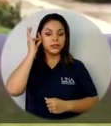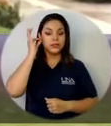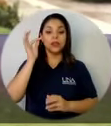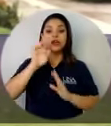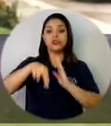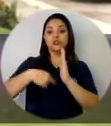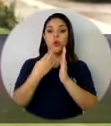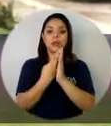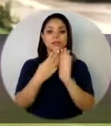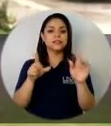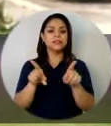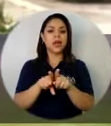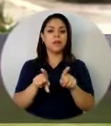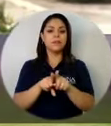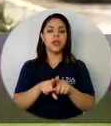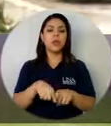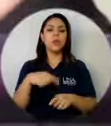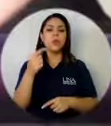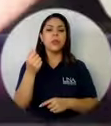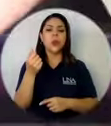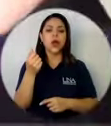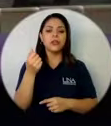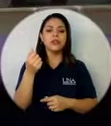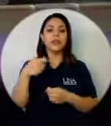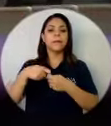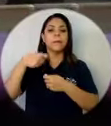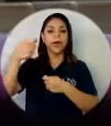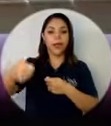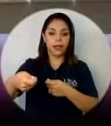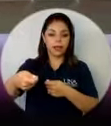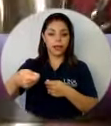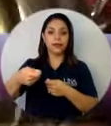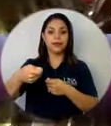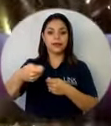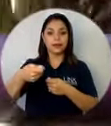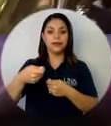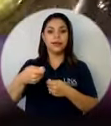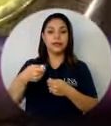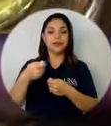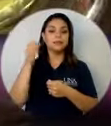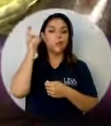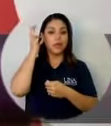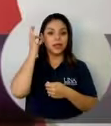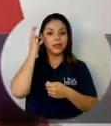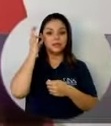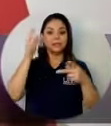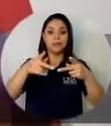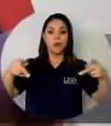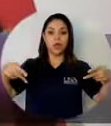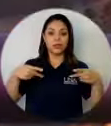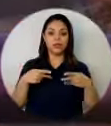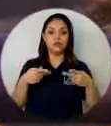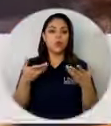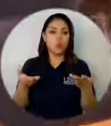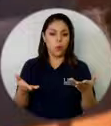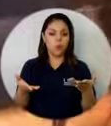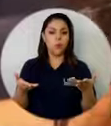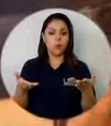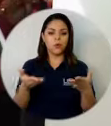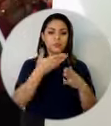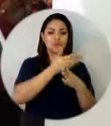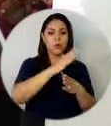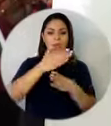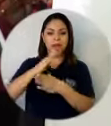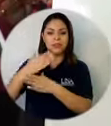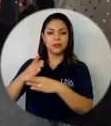roles, por ejemplo, cuál va a ser la cuota de puestos de mujeres dentro del nuevo gobierno, cómo se van a repartir los puestos, ¿verdad? Ahí